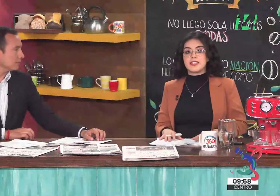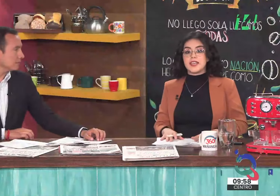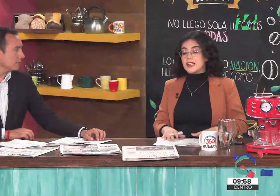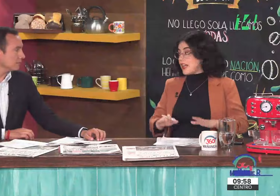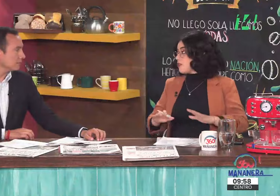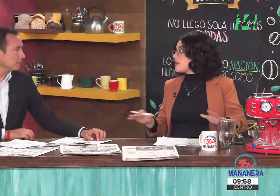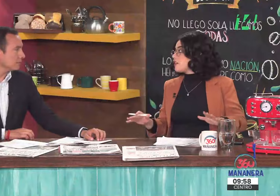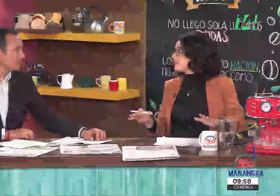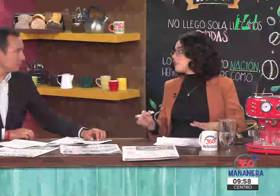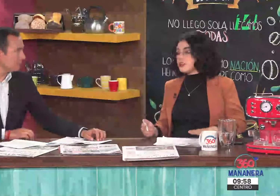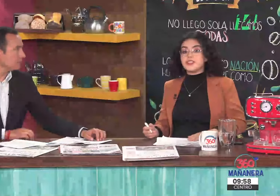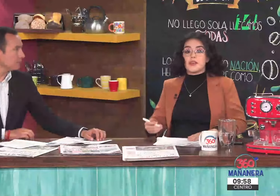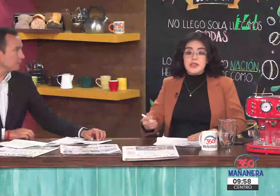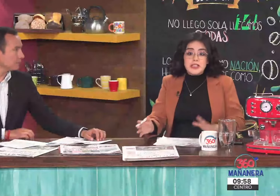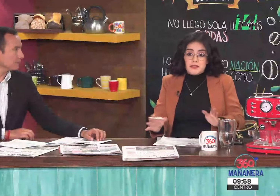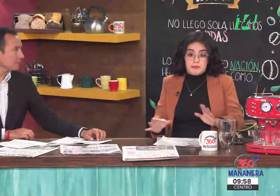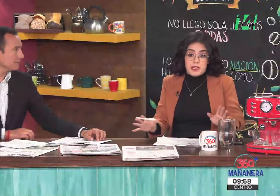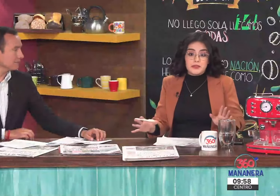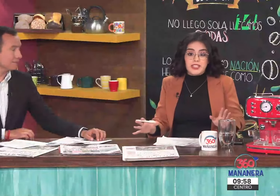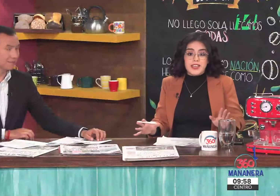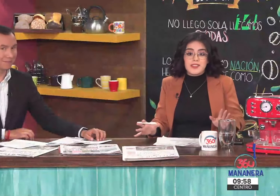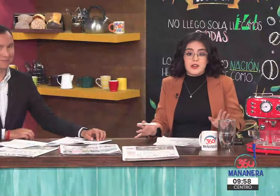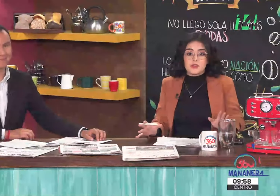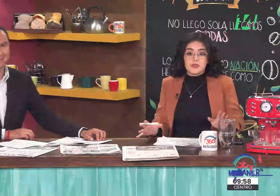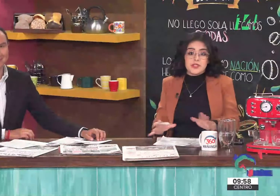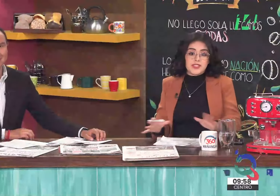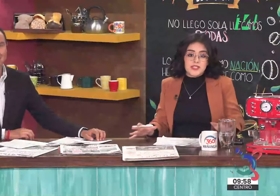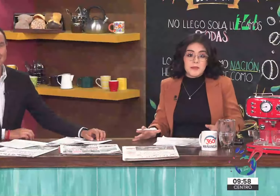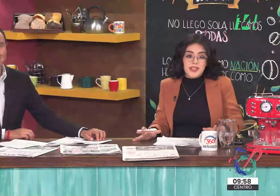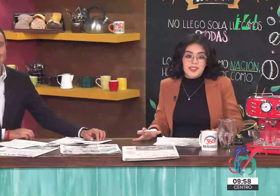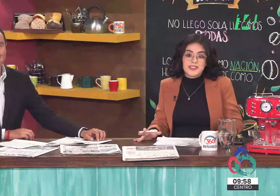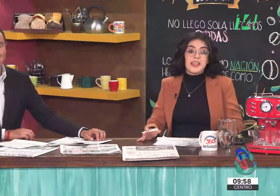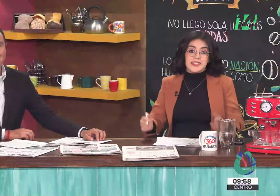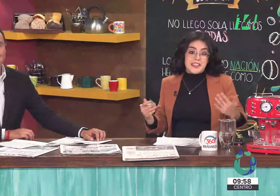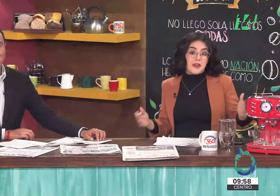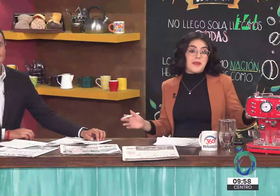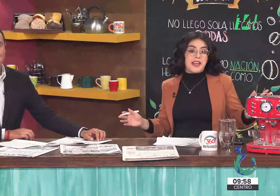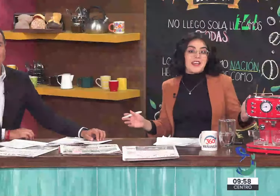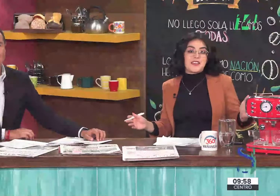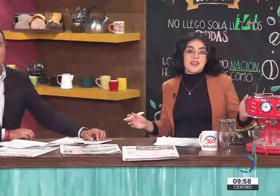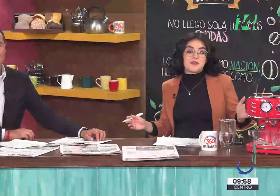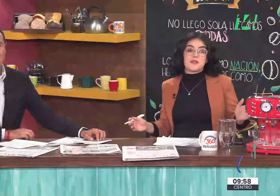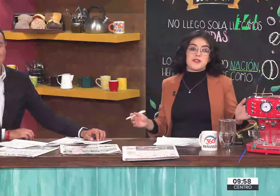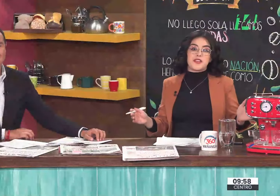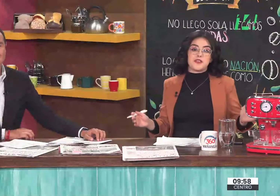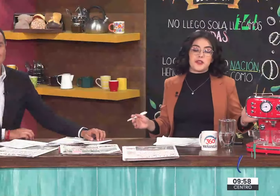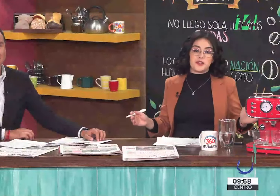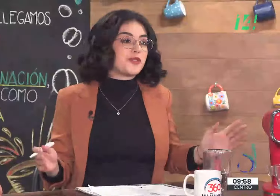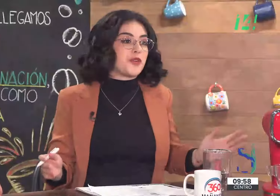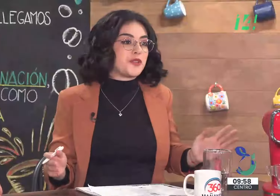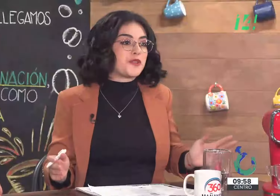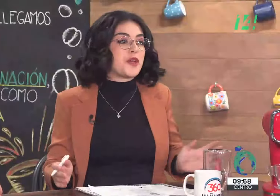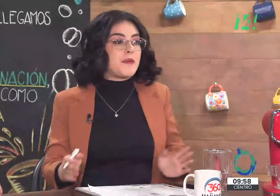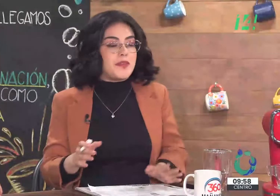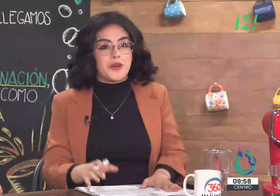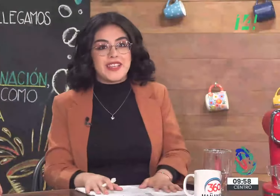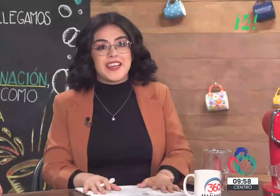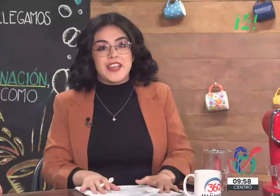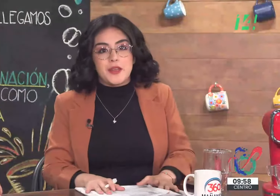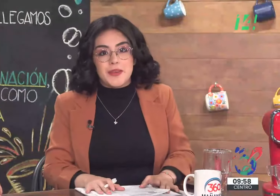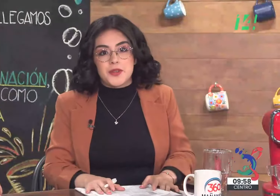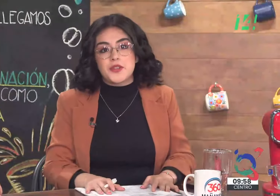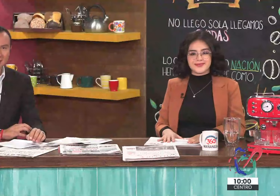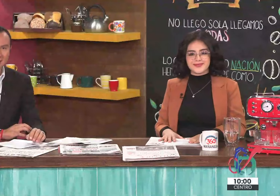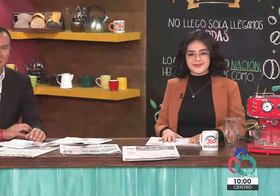Calderón dice que lo hicieron tonto también preguntarles a los socios de estas empresas si también a ellas y ellos los hicieron tontos con esos